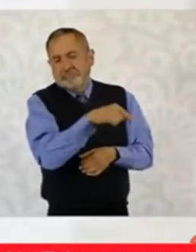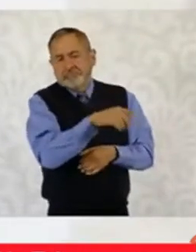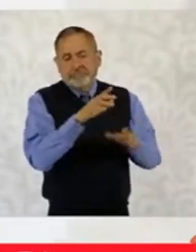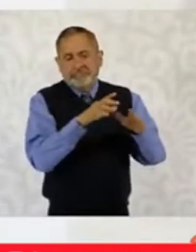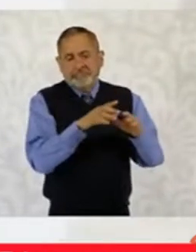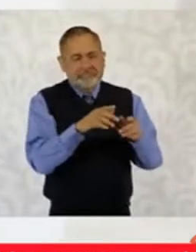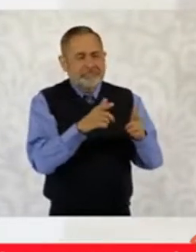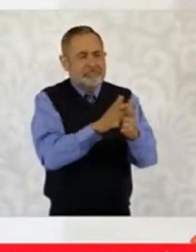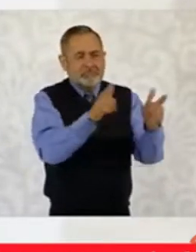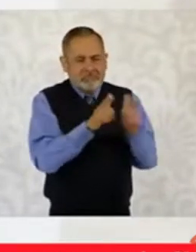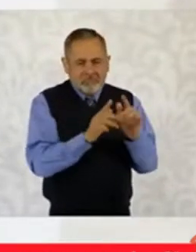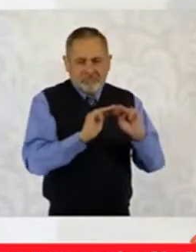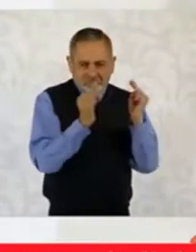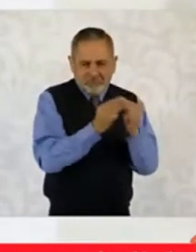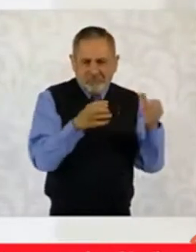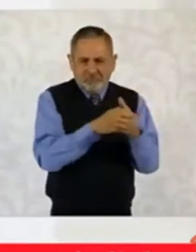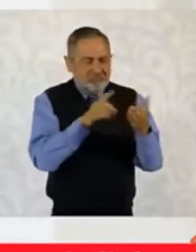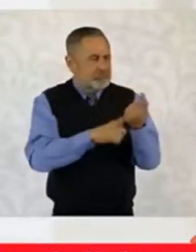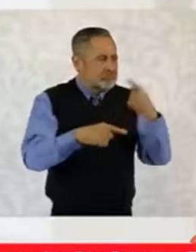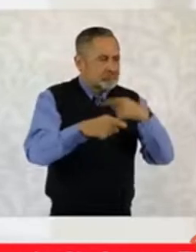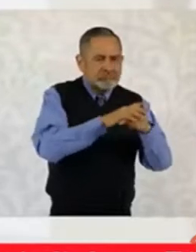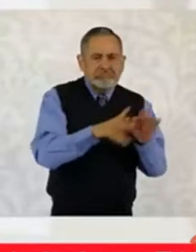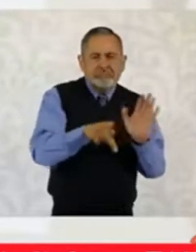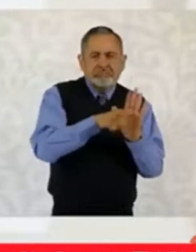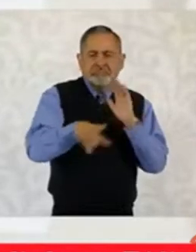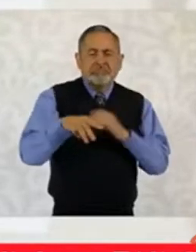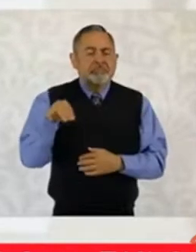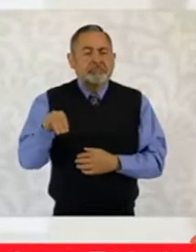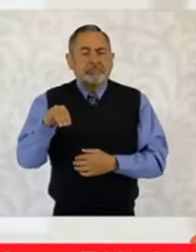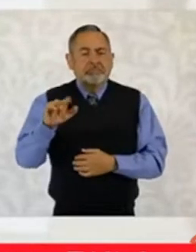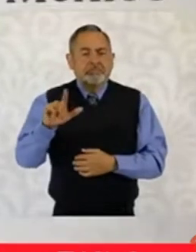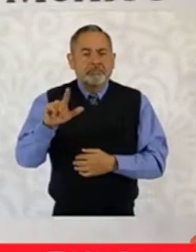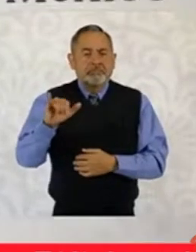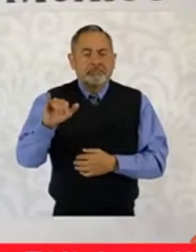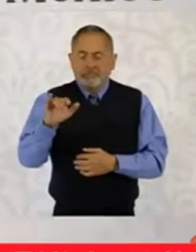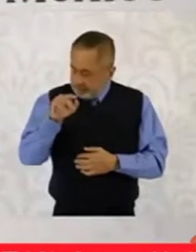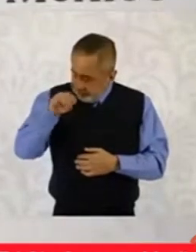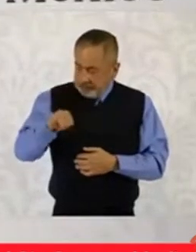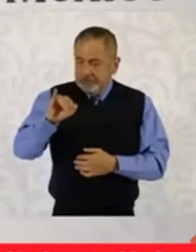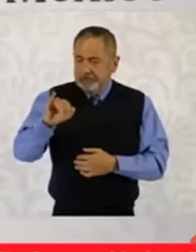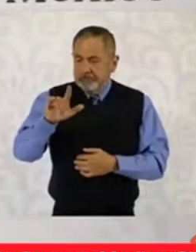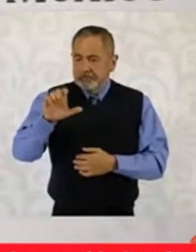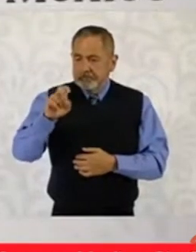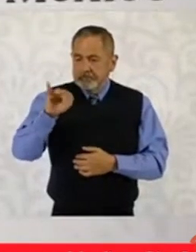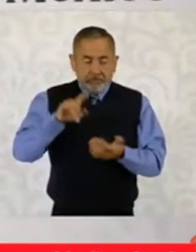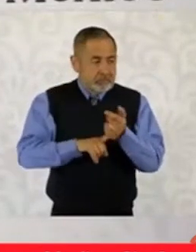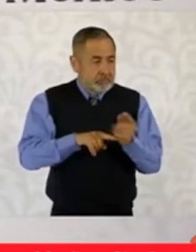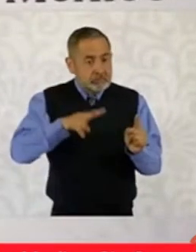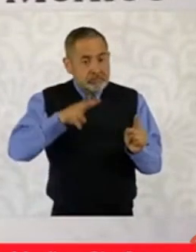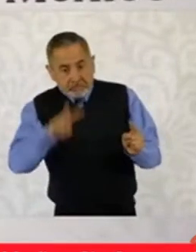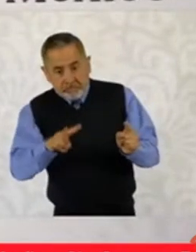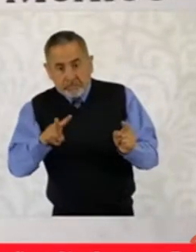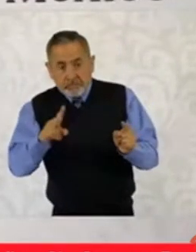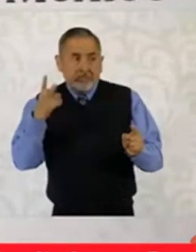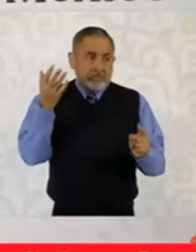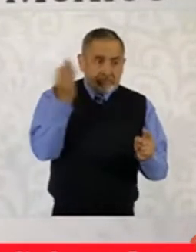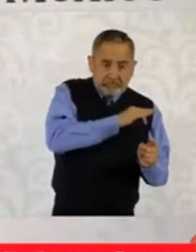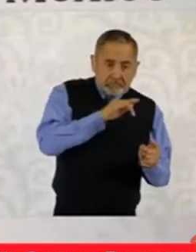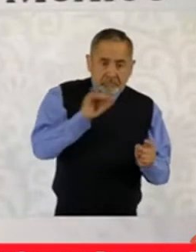de los grupos criminales, en Milenio particularmente, ¿son verdad o no?